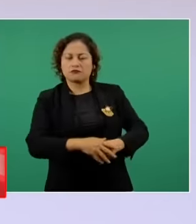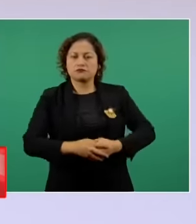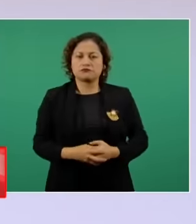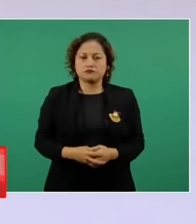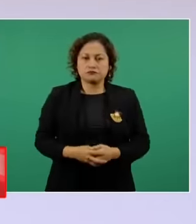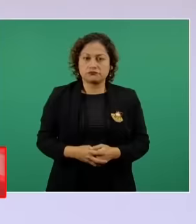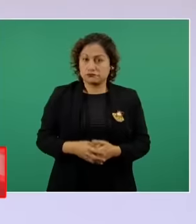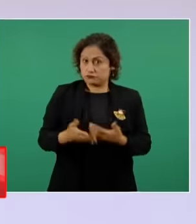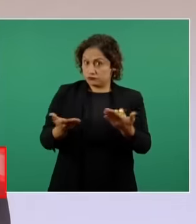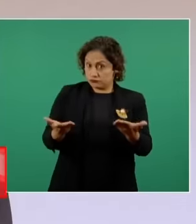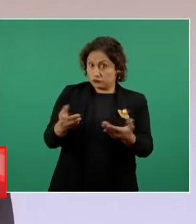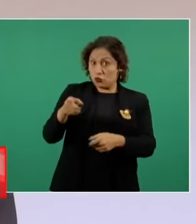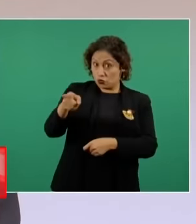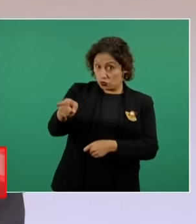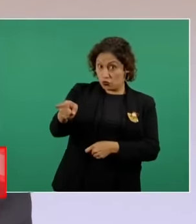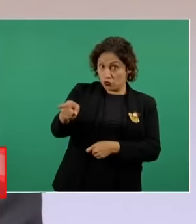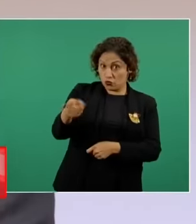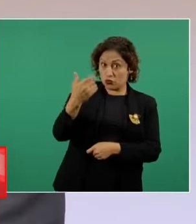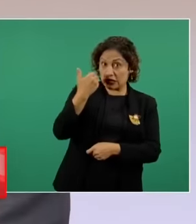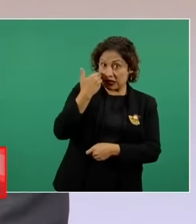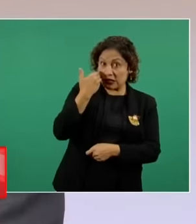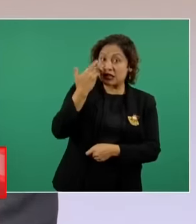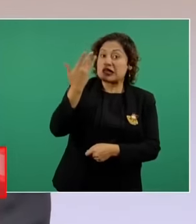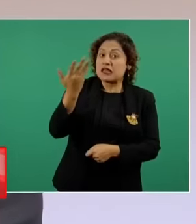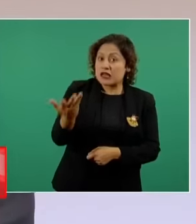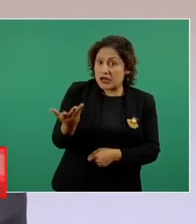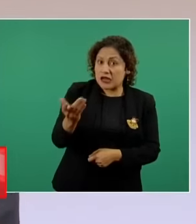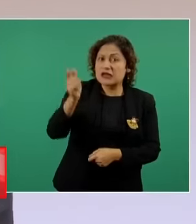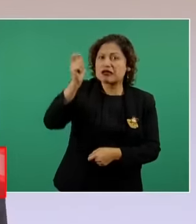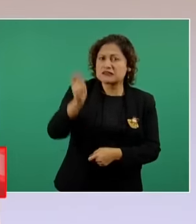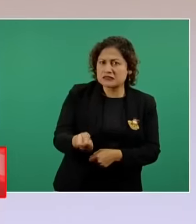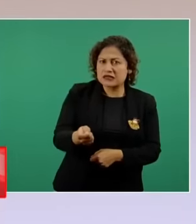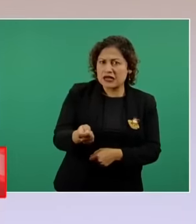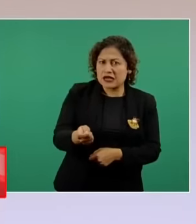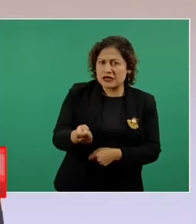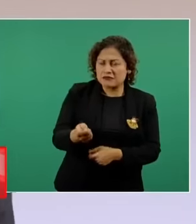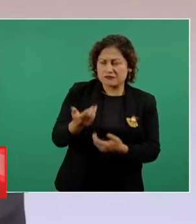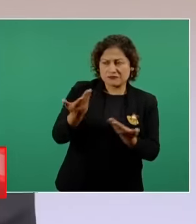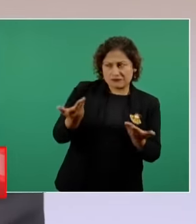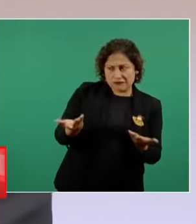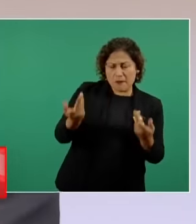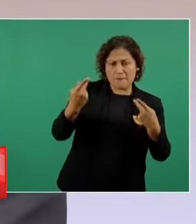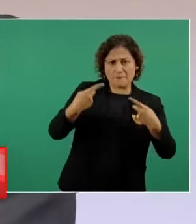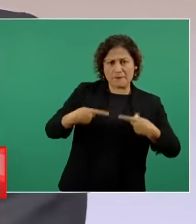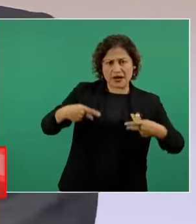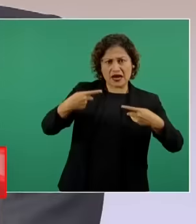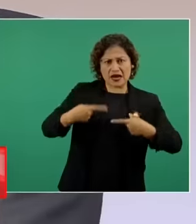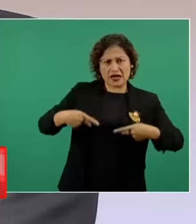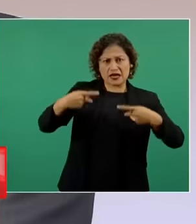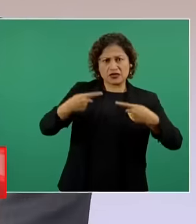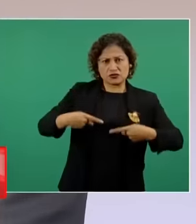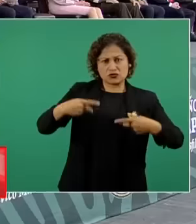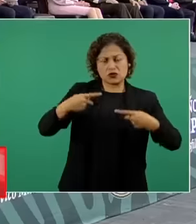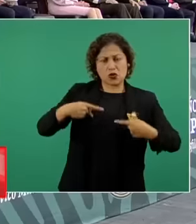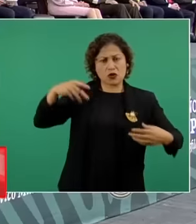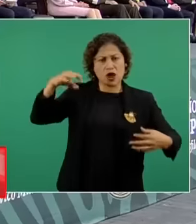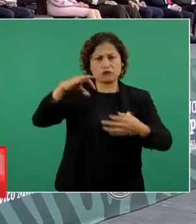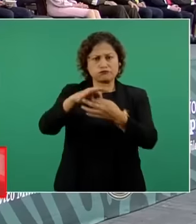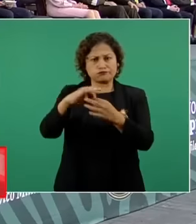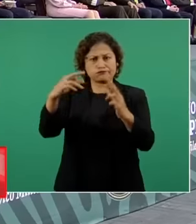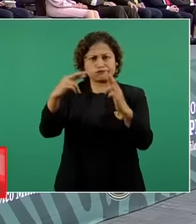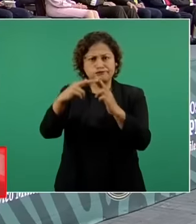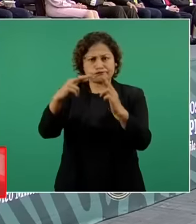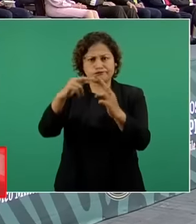¿Creéis acaso que no puede ser verdadero católico el que no esté sujeto